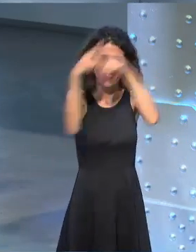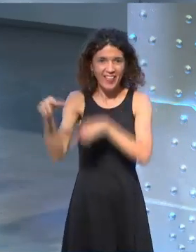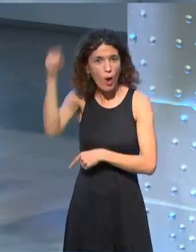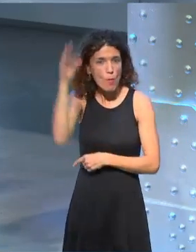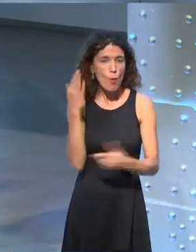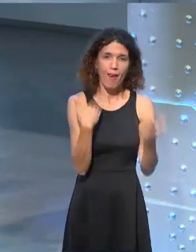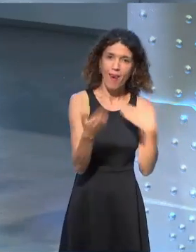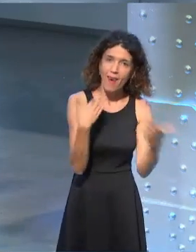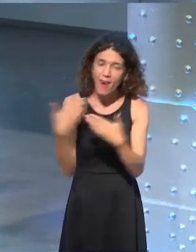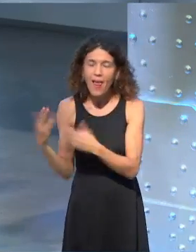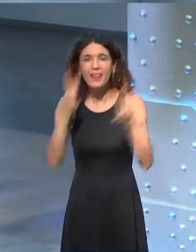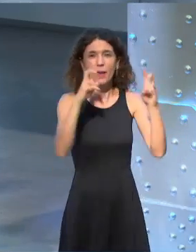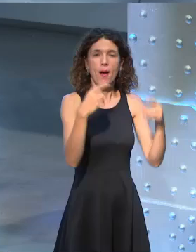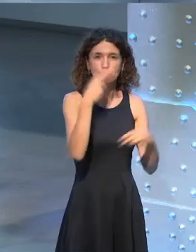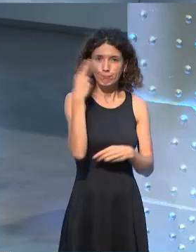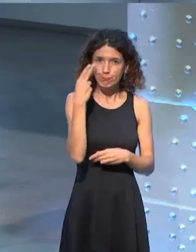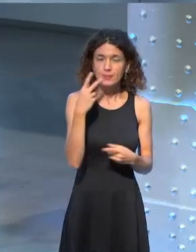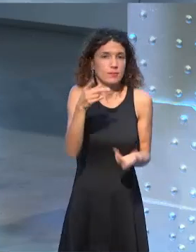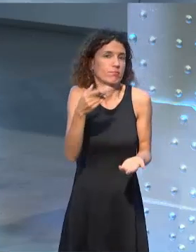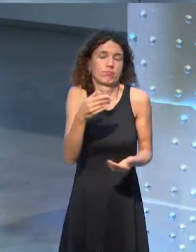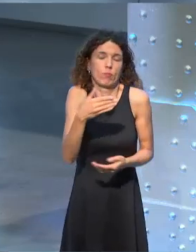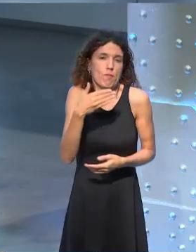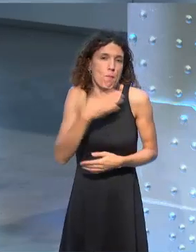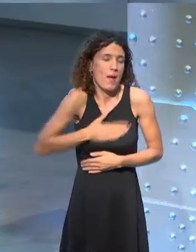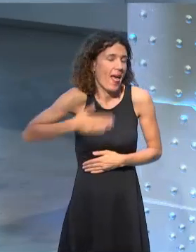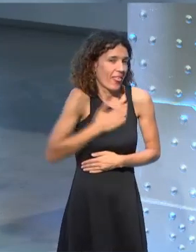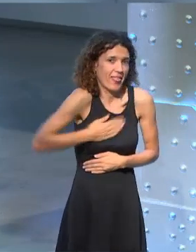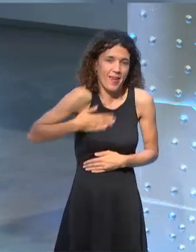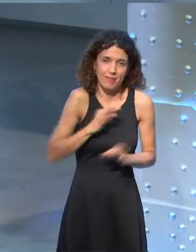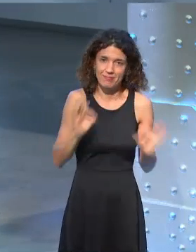y sobre temas tan interesantes como este. Ha sido un verdadero placer